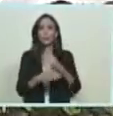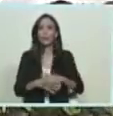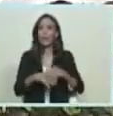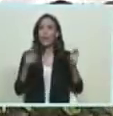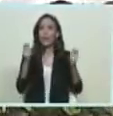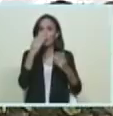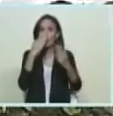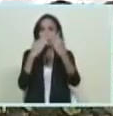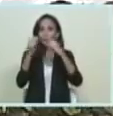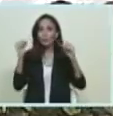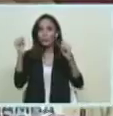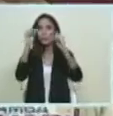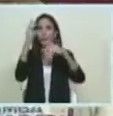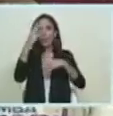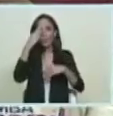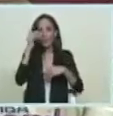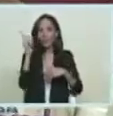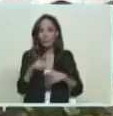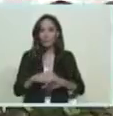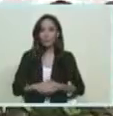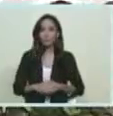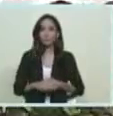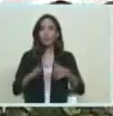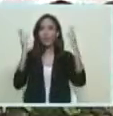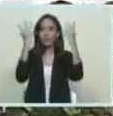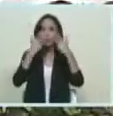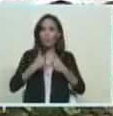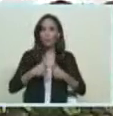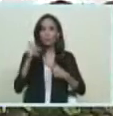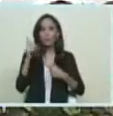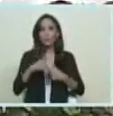Magallanes, entonces. ¡Que viva el Caracas!